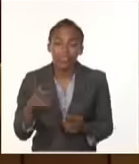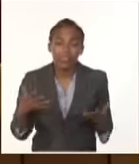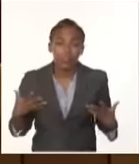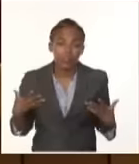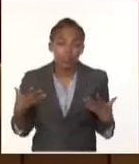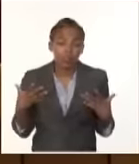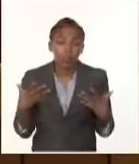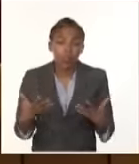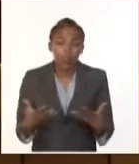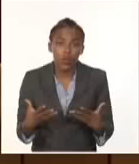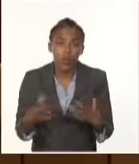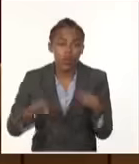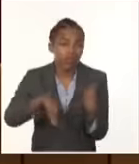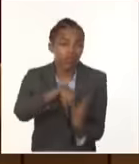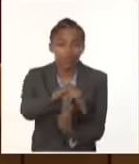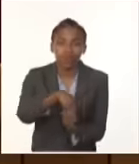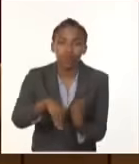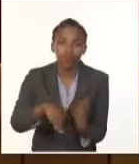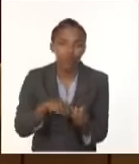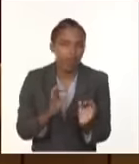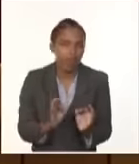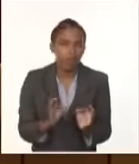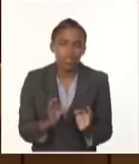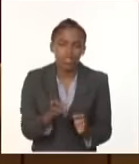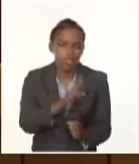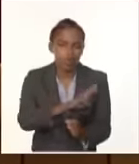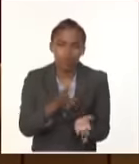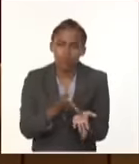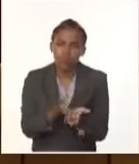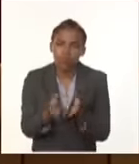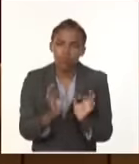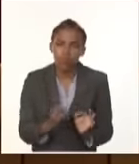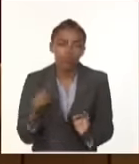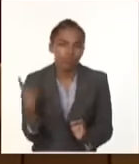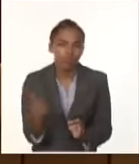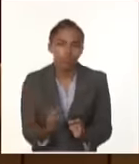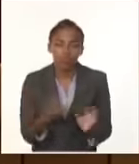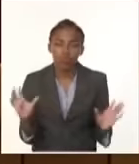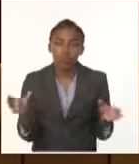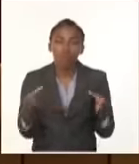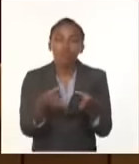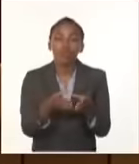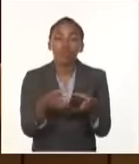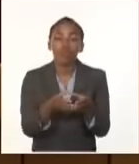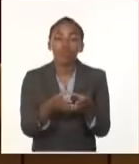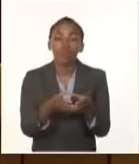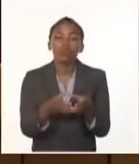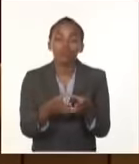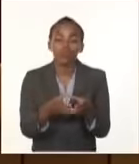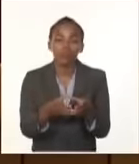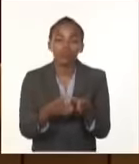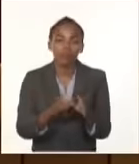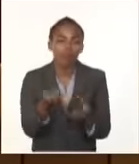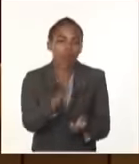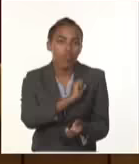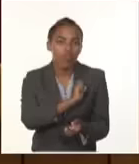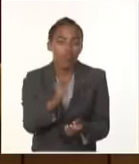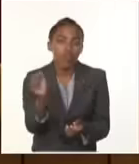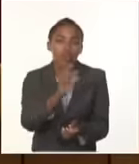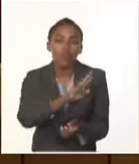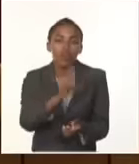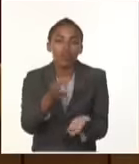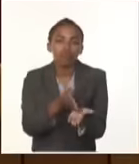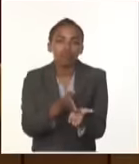revolucionarse y lo está haciendo. Lo estamos haciendo juntos, en equipo, porque no es posible otra